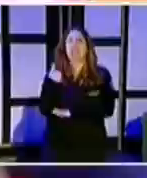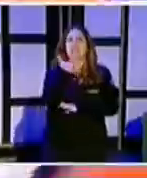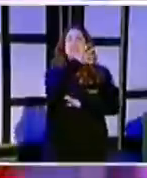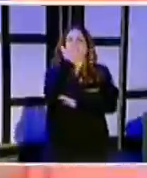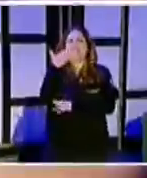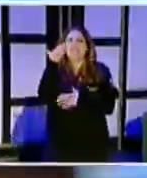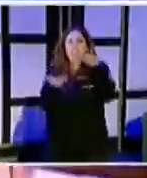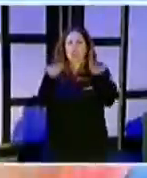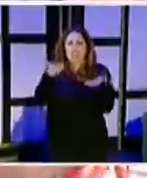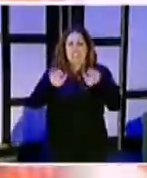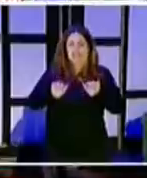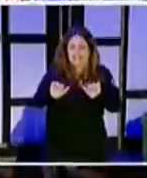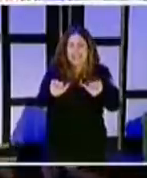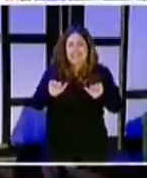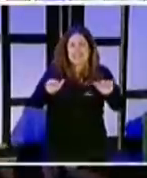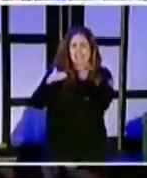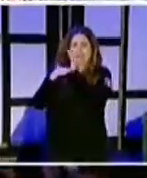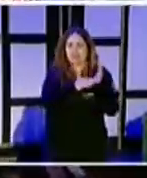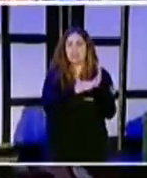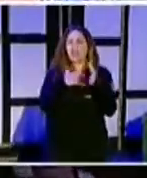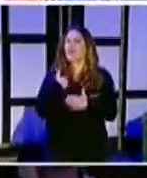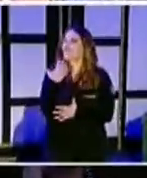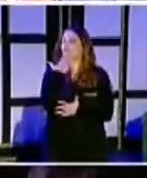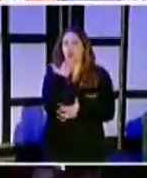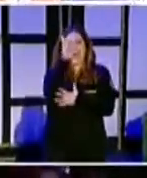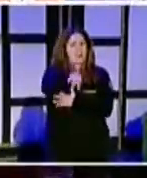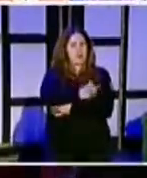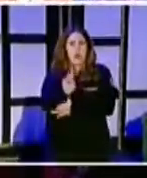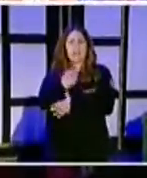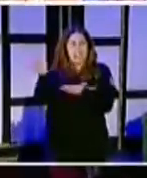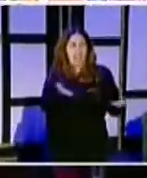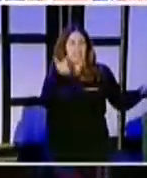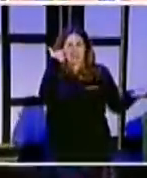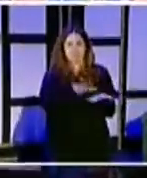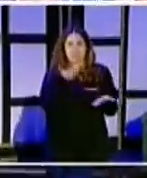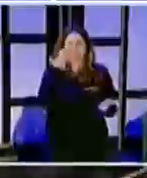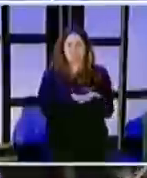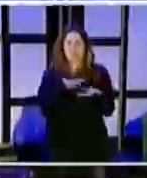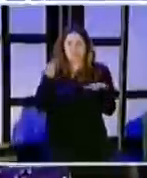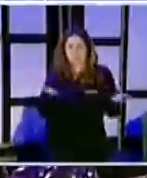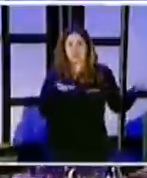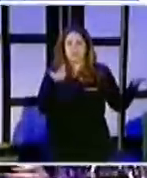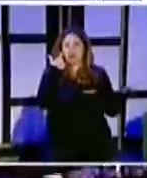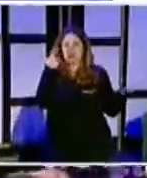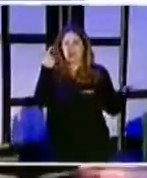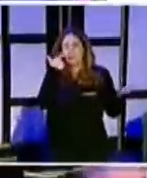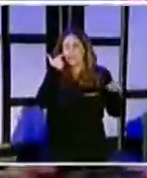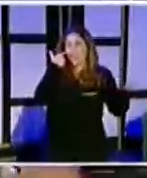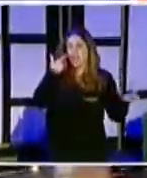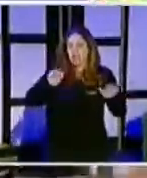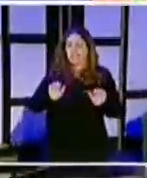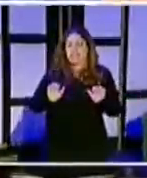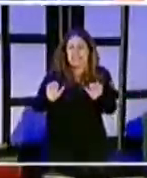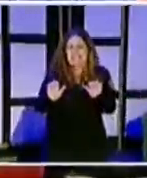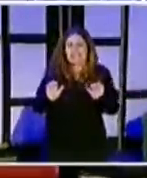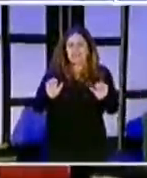kilos a mano muevo, no es broma, aquí tienes una prueba, míralo como lo